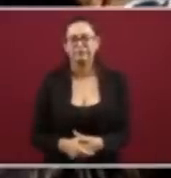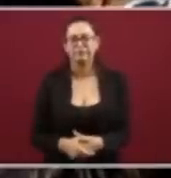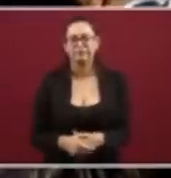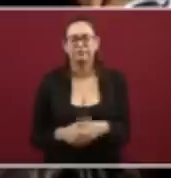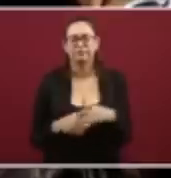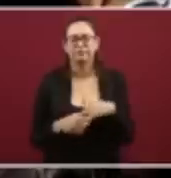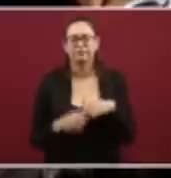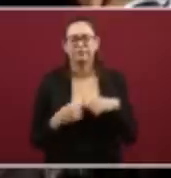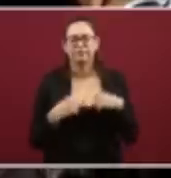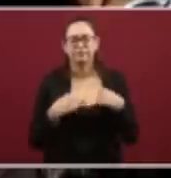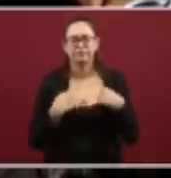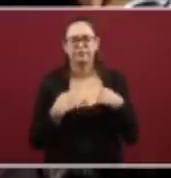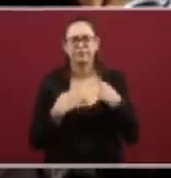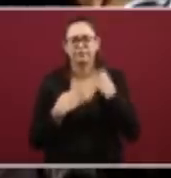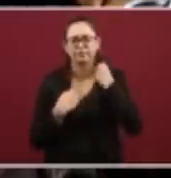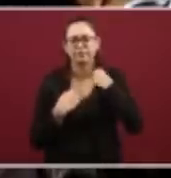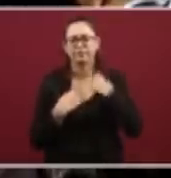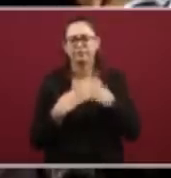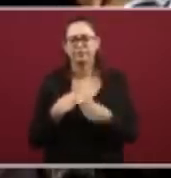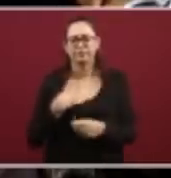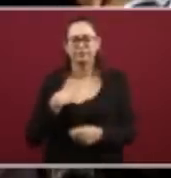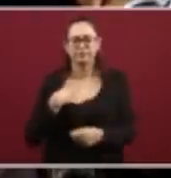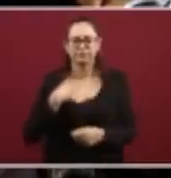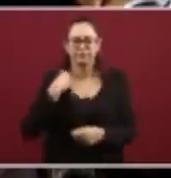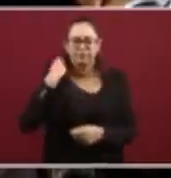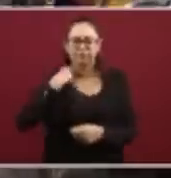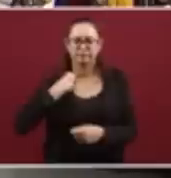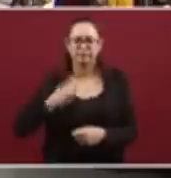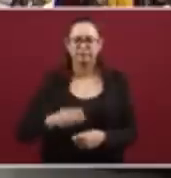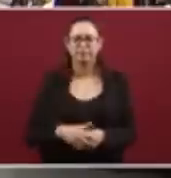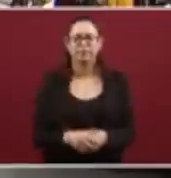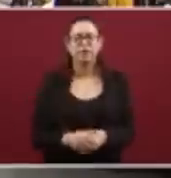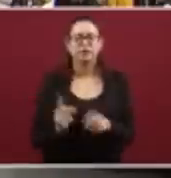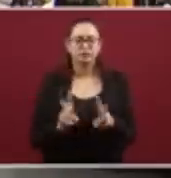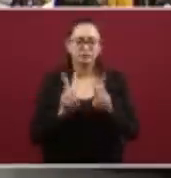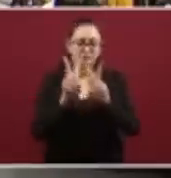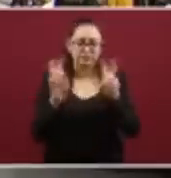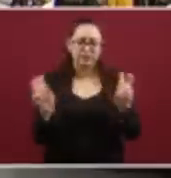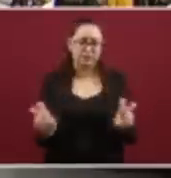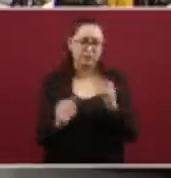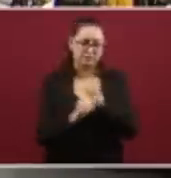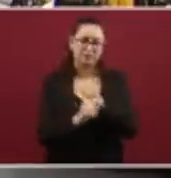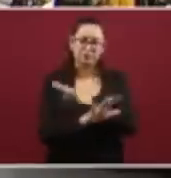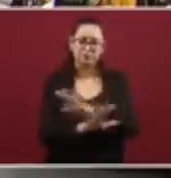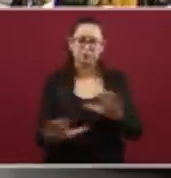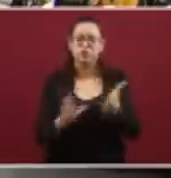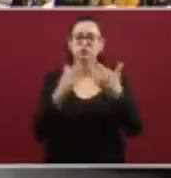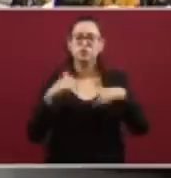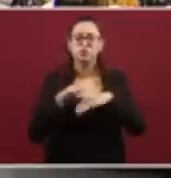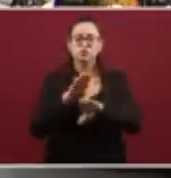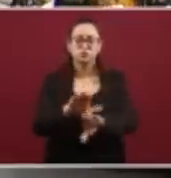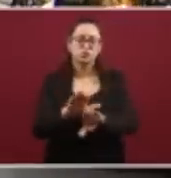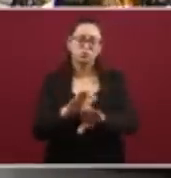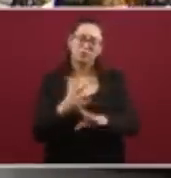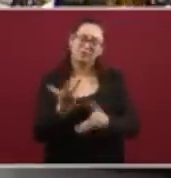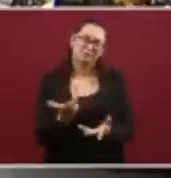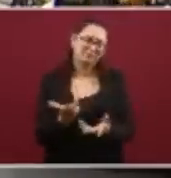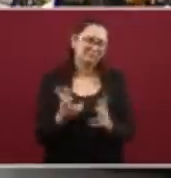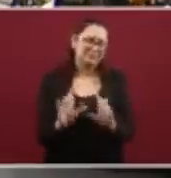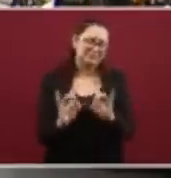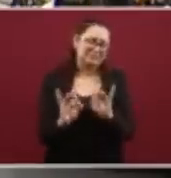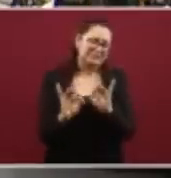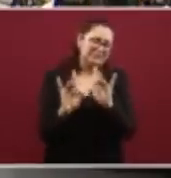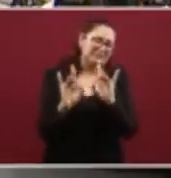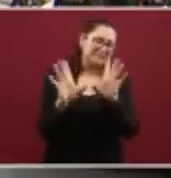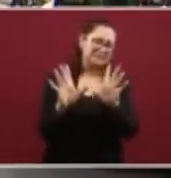bueno este es en la información que tiene que ver con este hecho lamentable